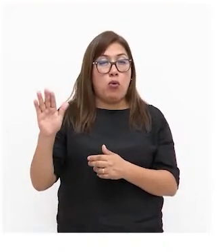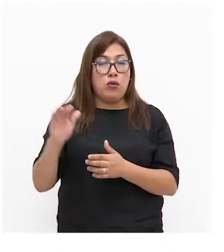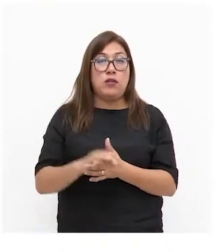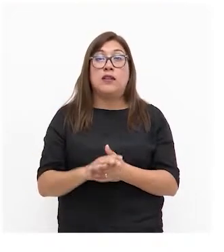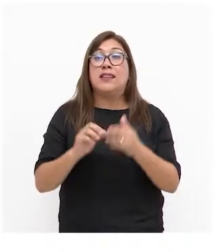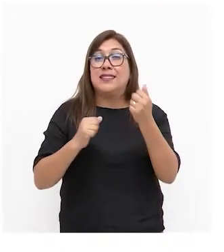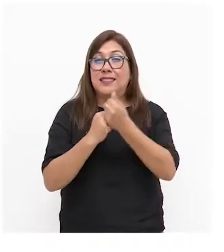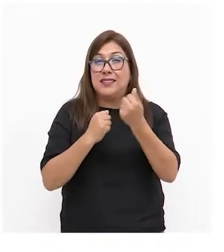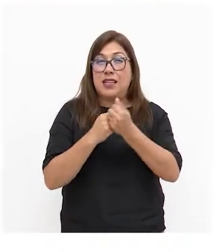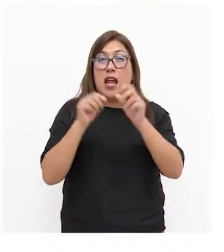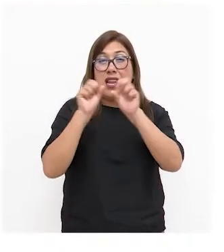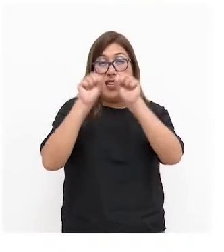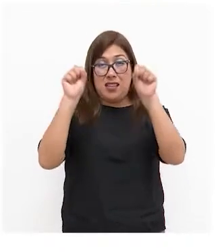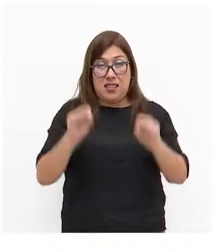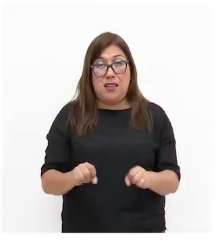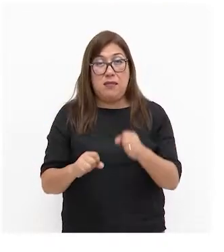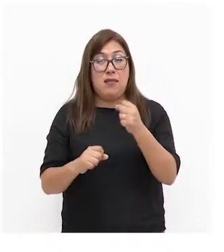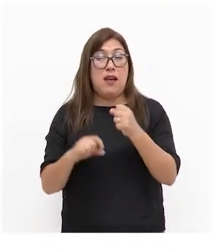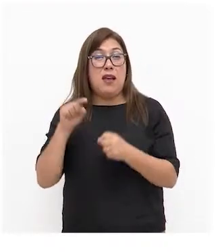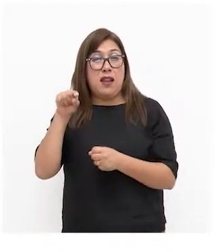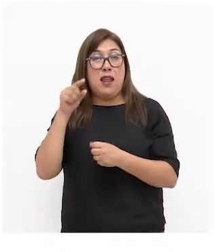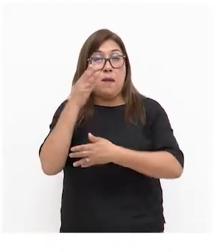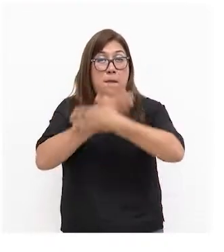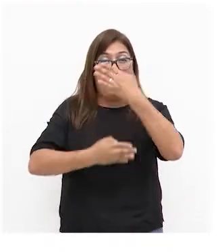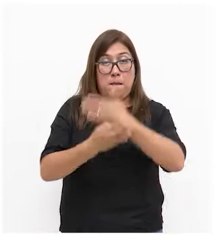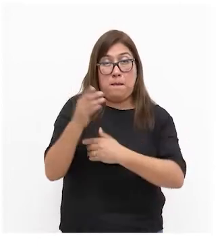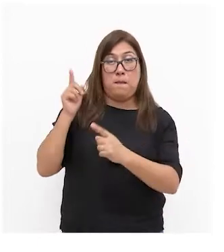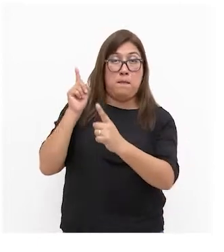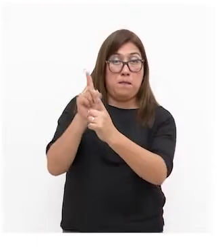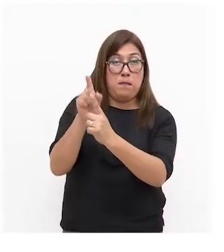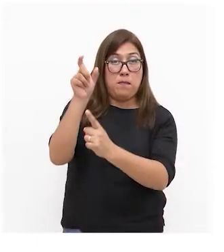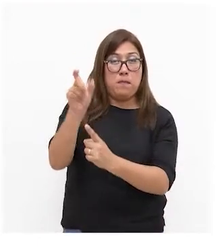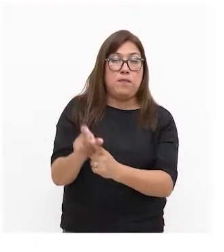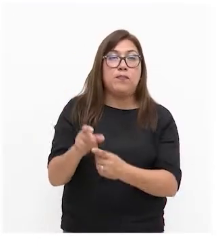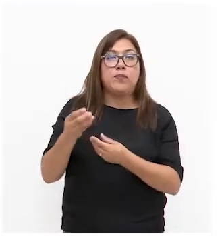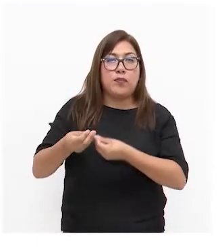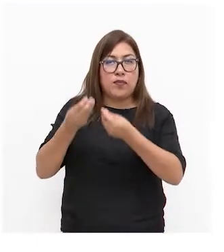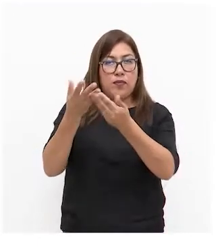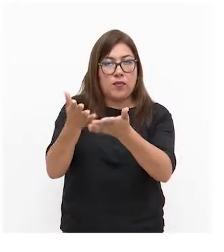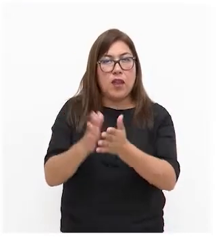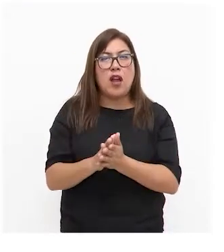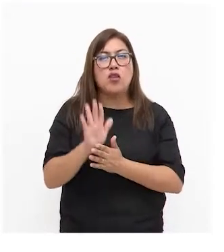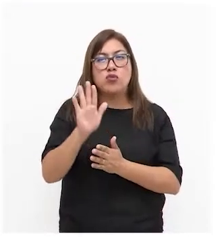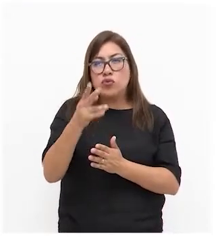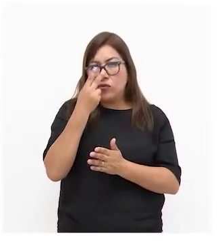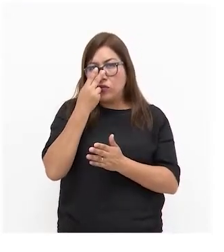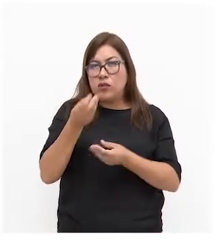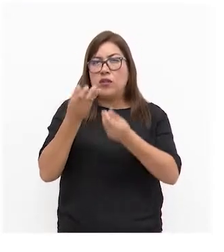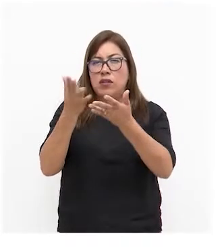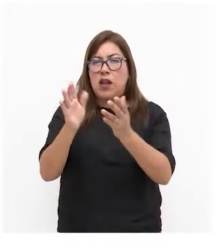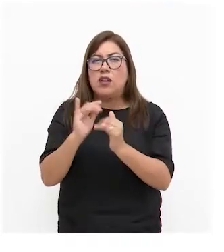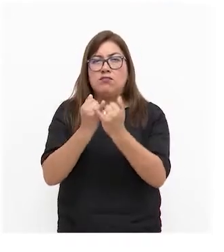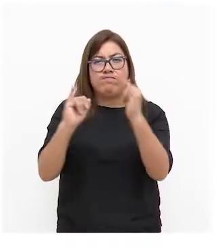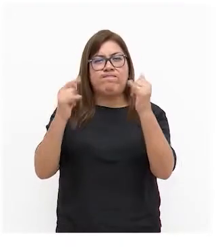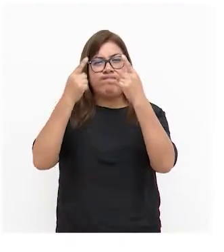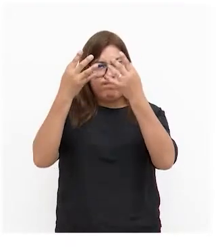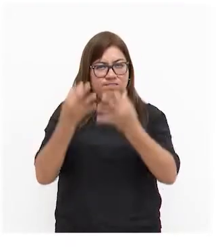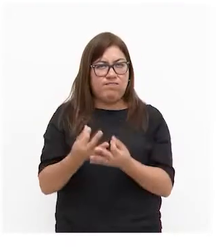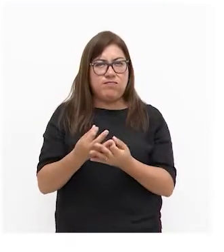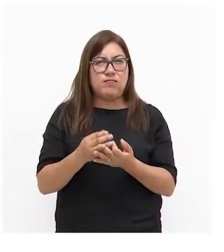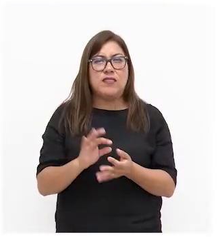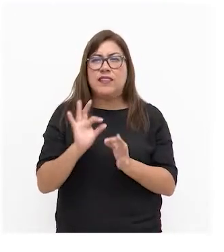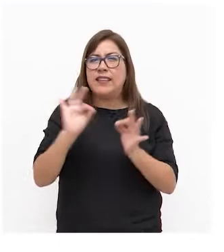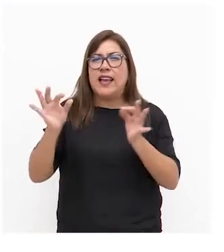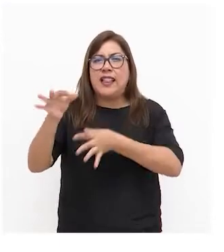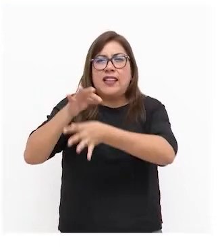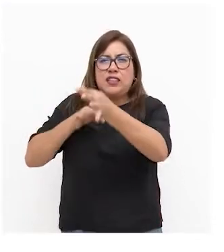de apoyos de una persona con discapacidad remite el reconocimiento de su capacidad jurídica, de modo que